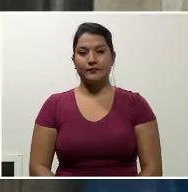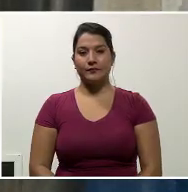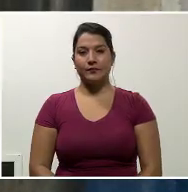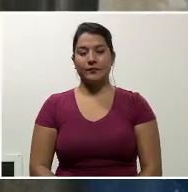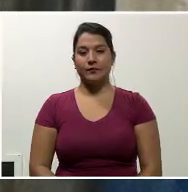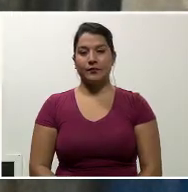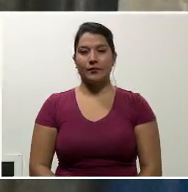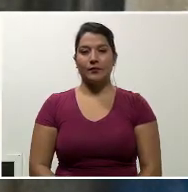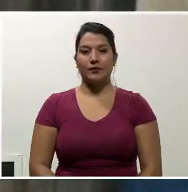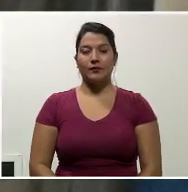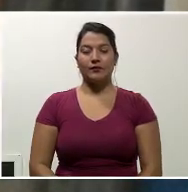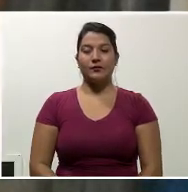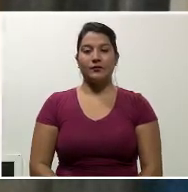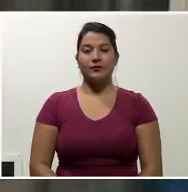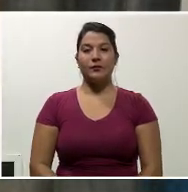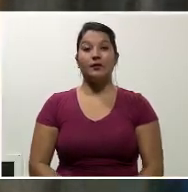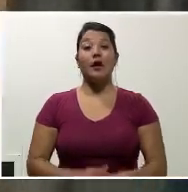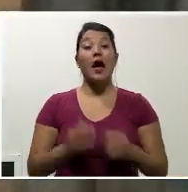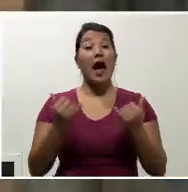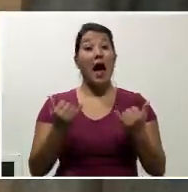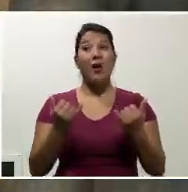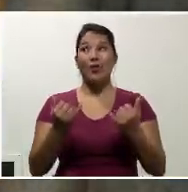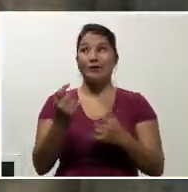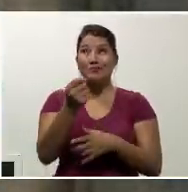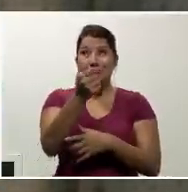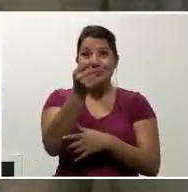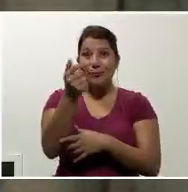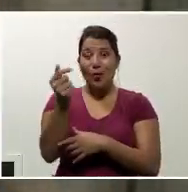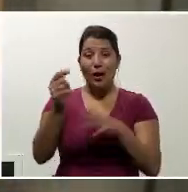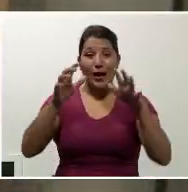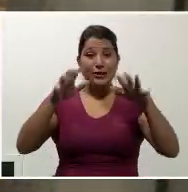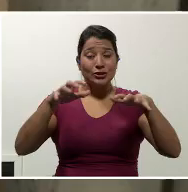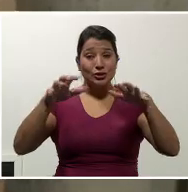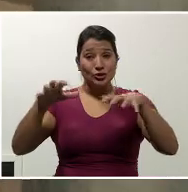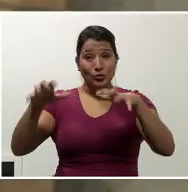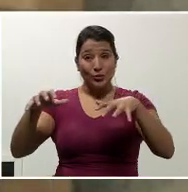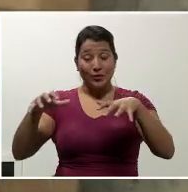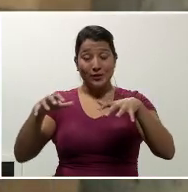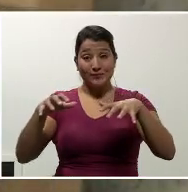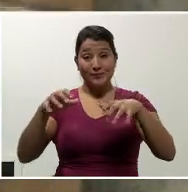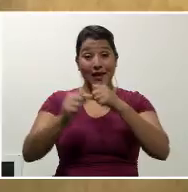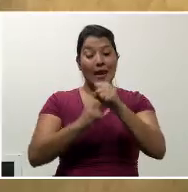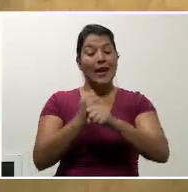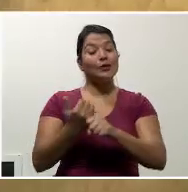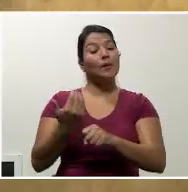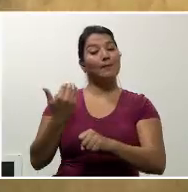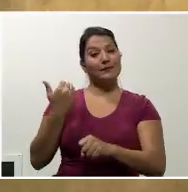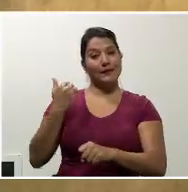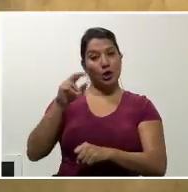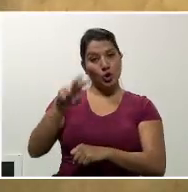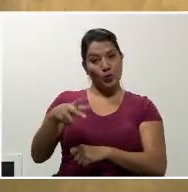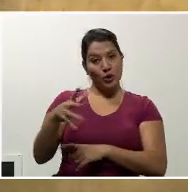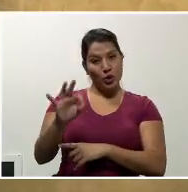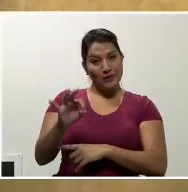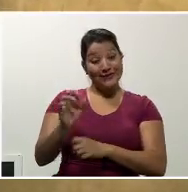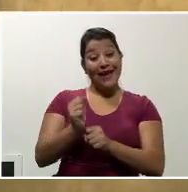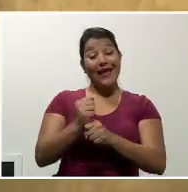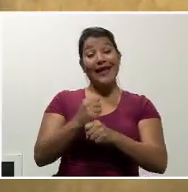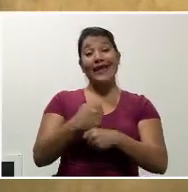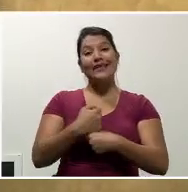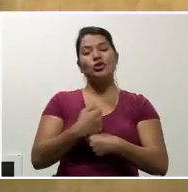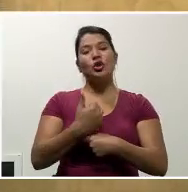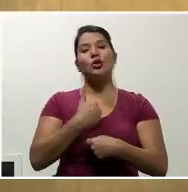Los efectos de la deficitaria época lluviosa del 2019 provocaron la disminución de agua en las fuentes de producción